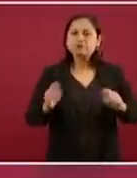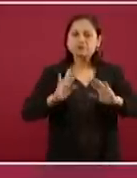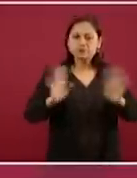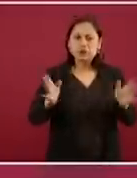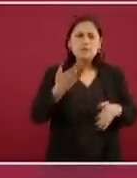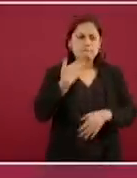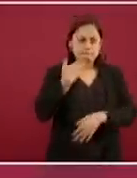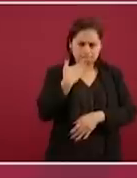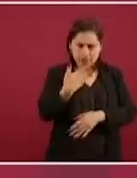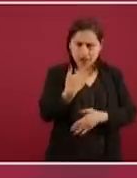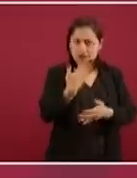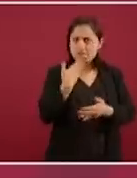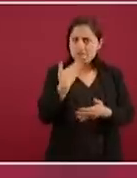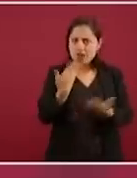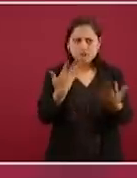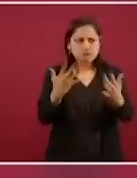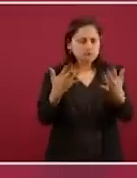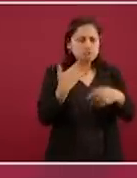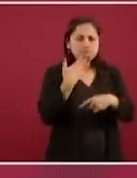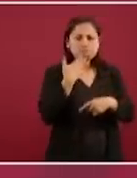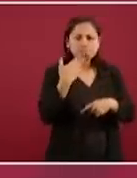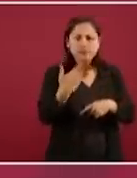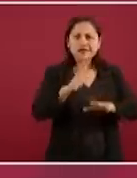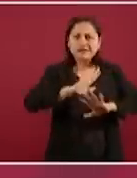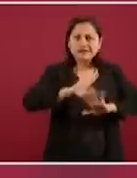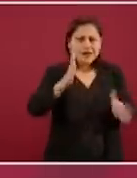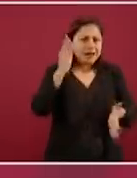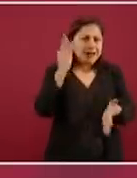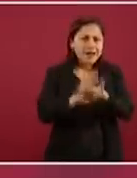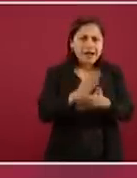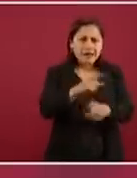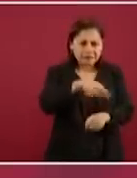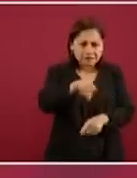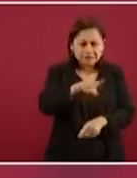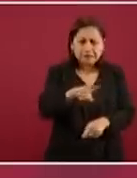denuncien. Que se acabe eso.